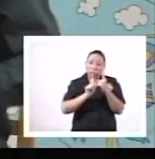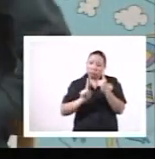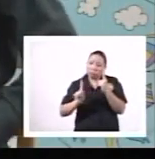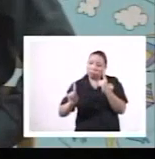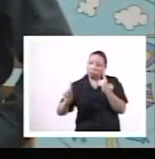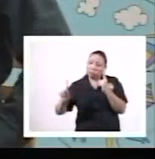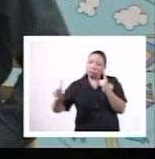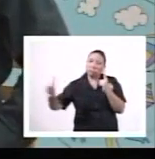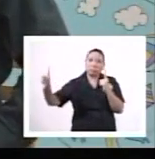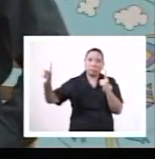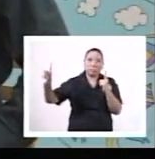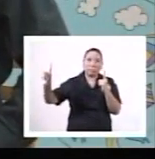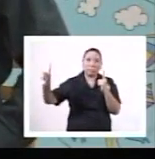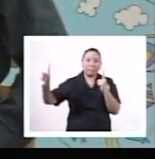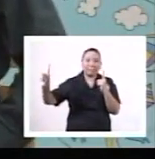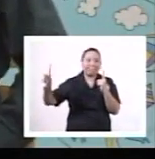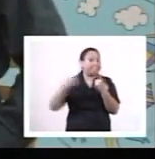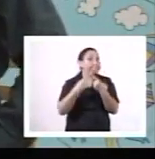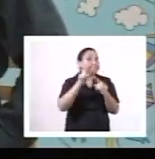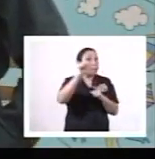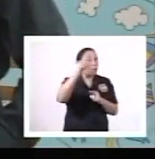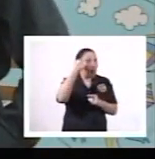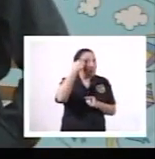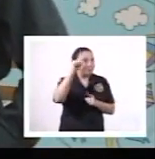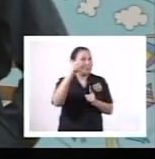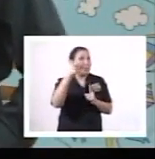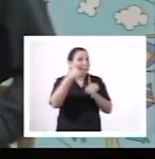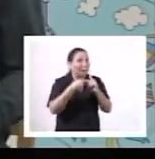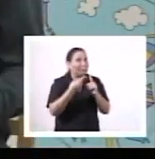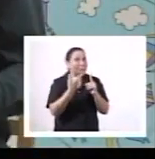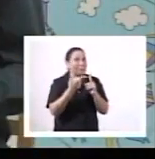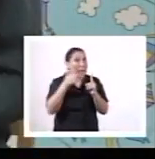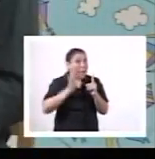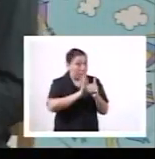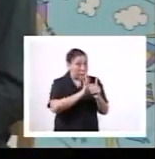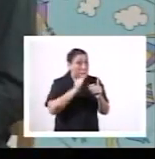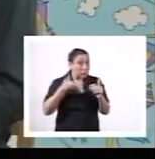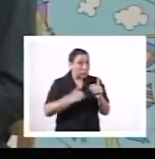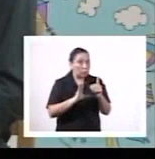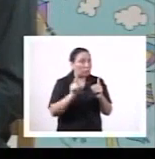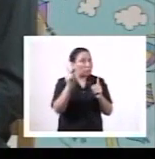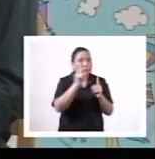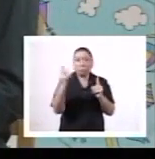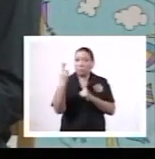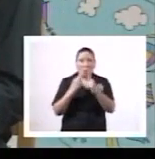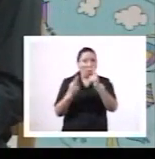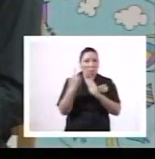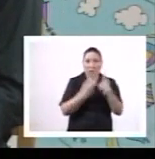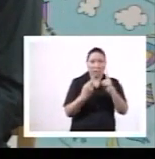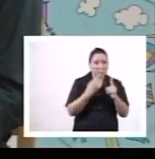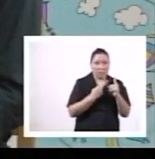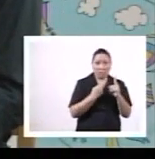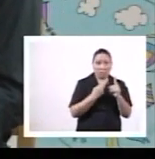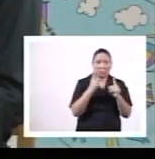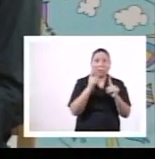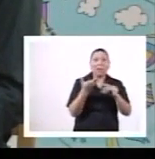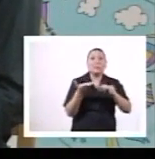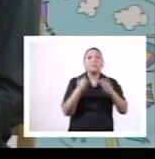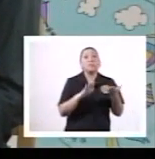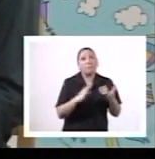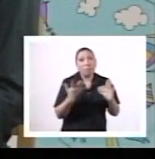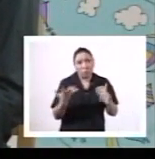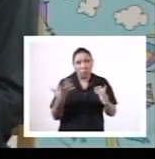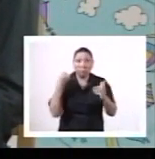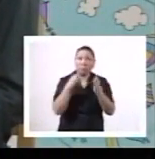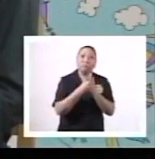Pero un día, aquel hijo de aquella señora no regresó. En el camino de vuelta, tuvo